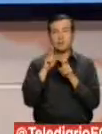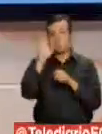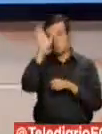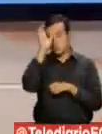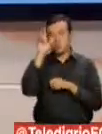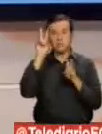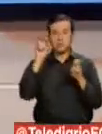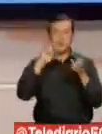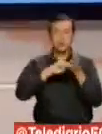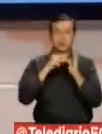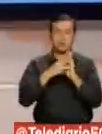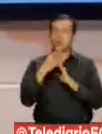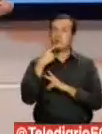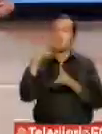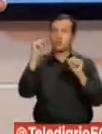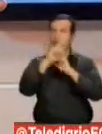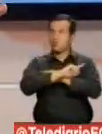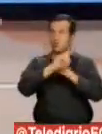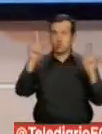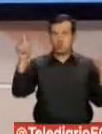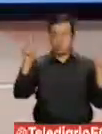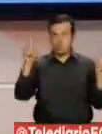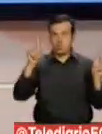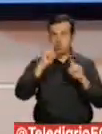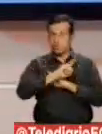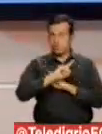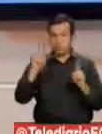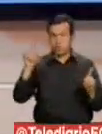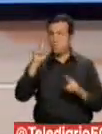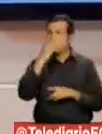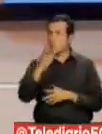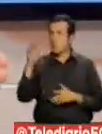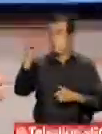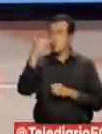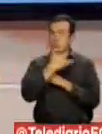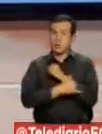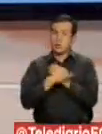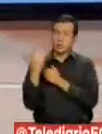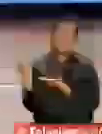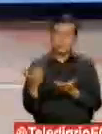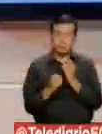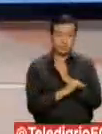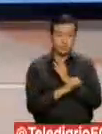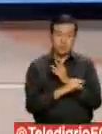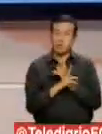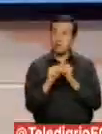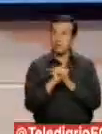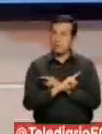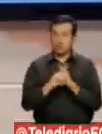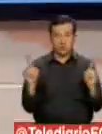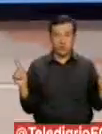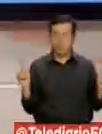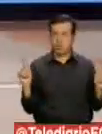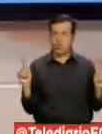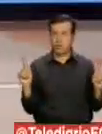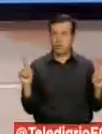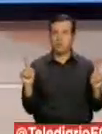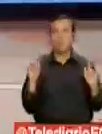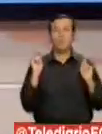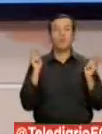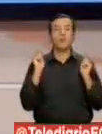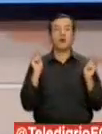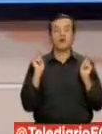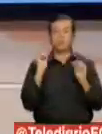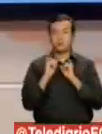se trata de decir no pueden entrar productos internacionales, en este caso productos audiovisuales,